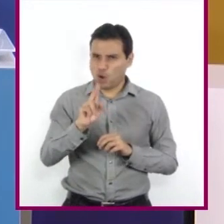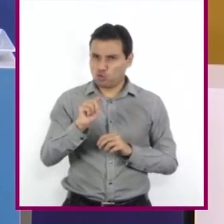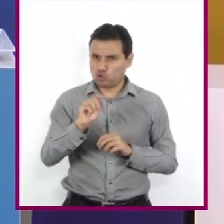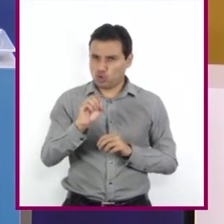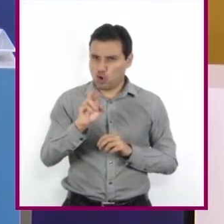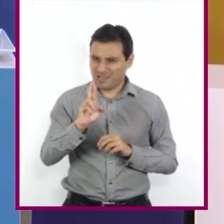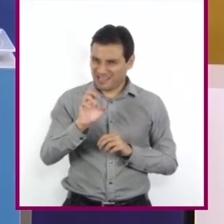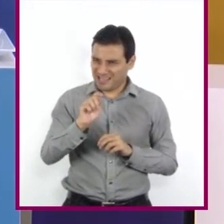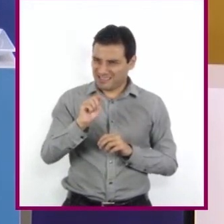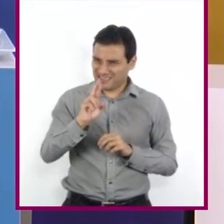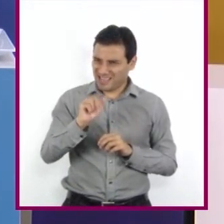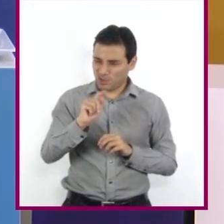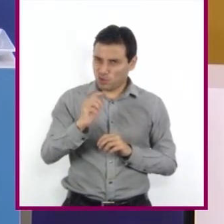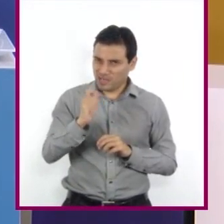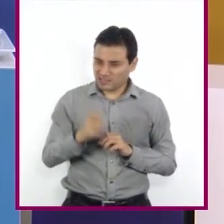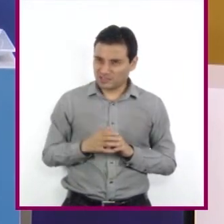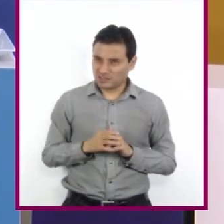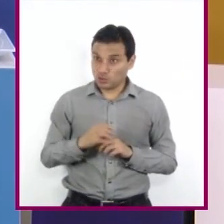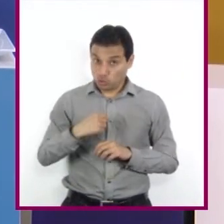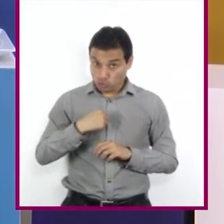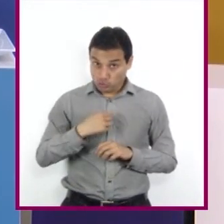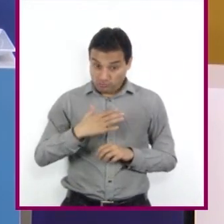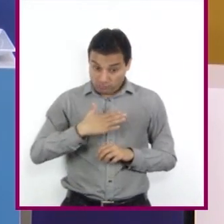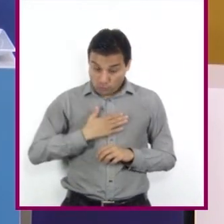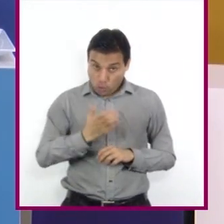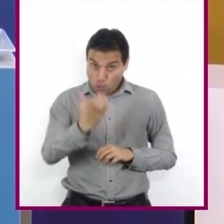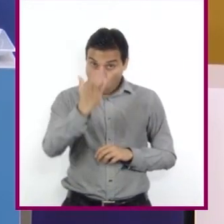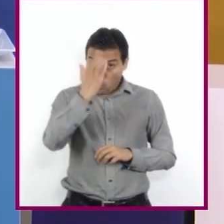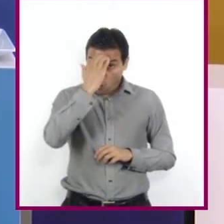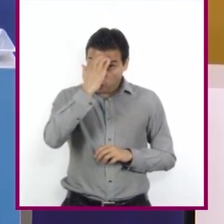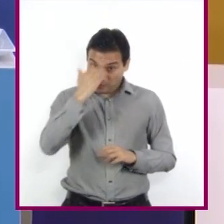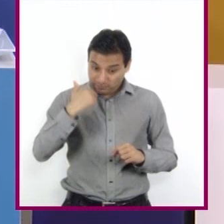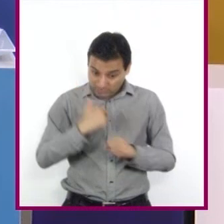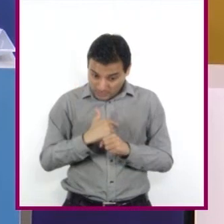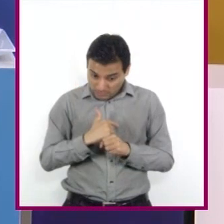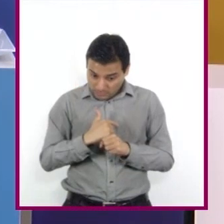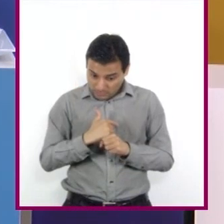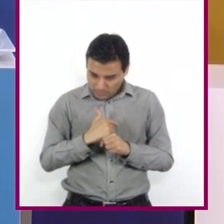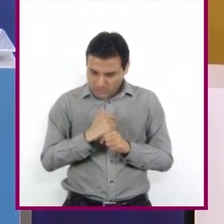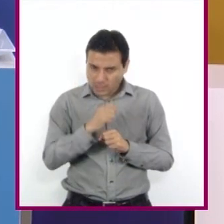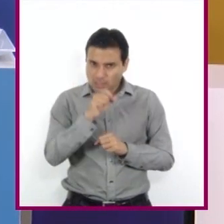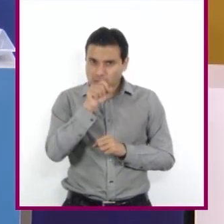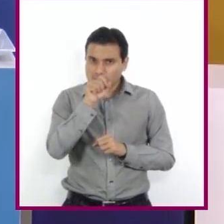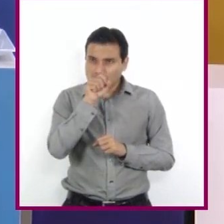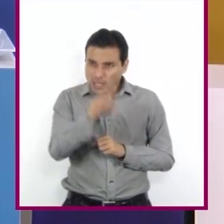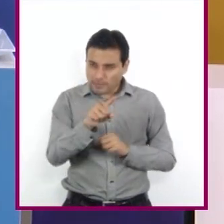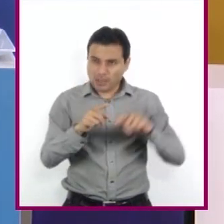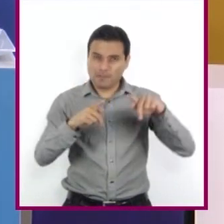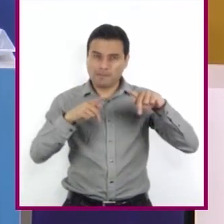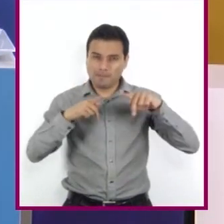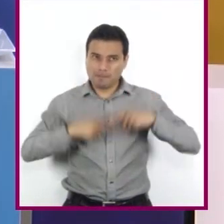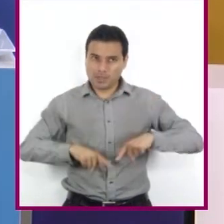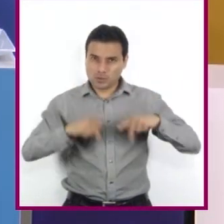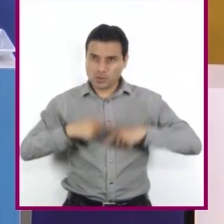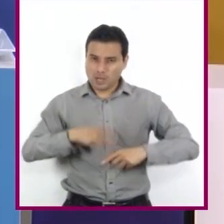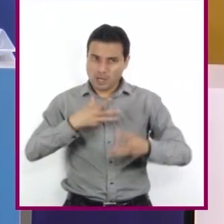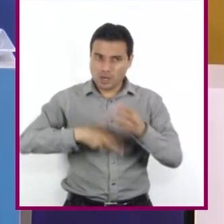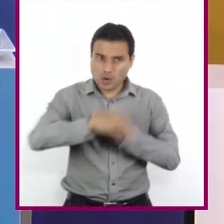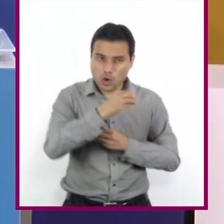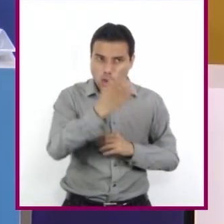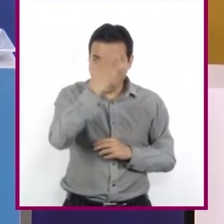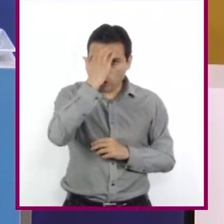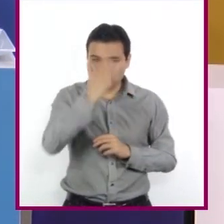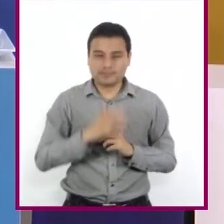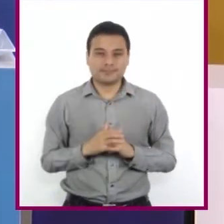permite conocerme y a la vez yo soy el reflejo del otro? Así es, pero no me refiero a que solo